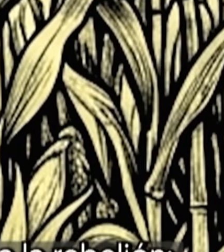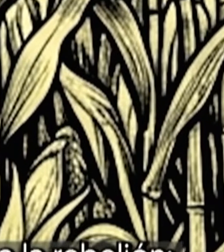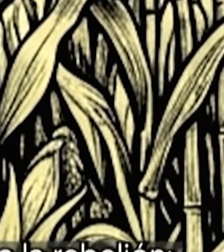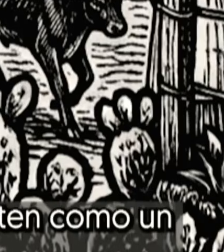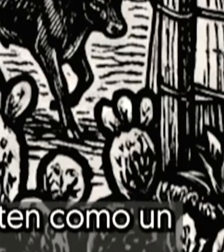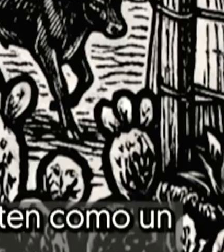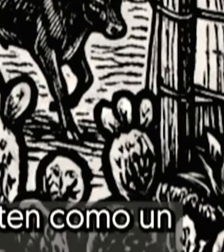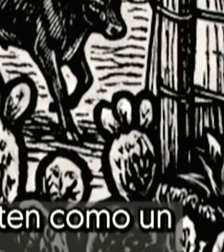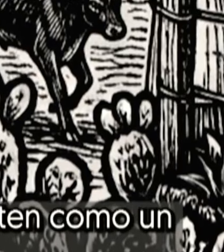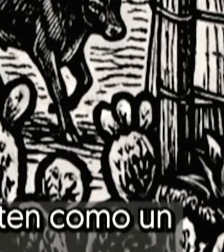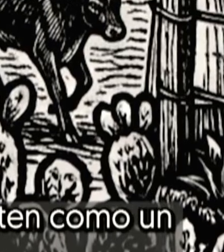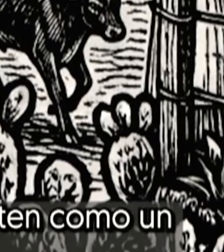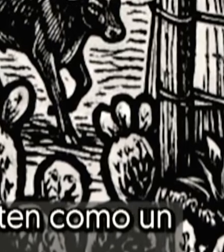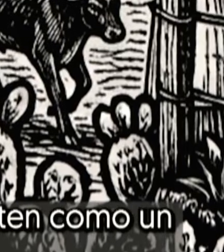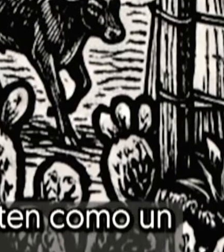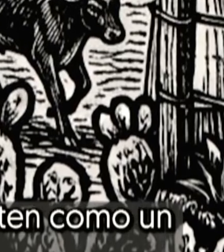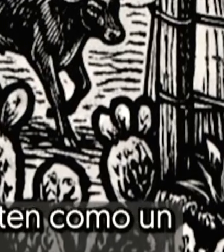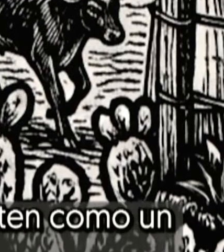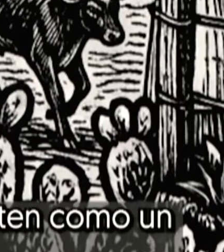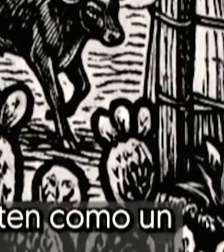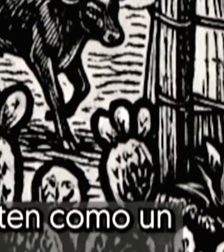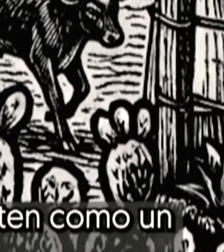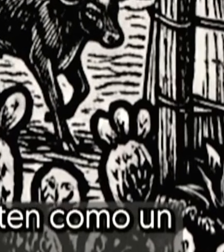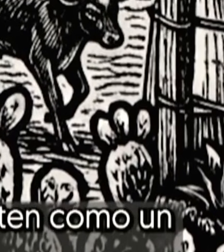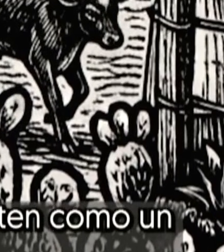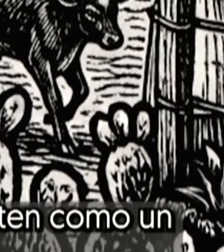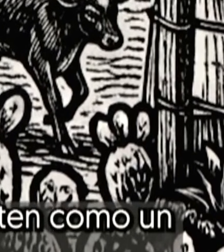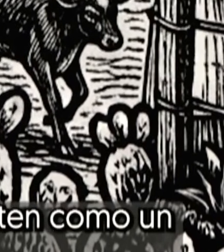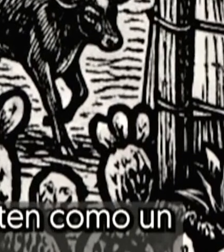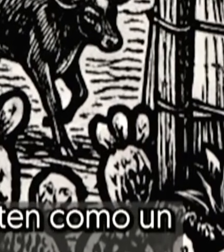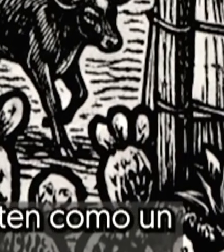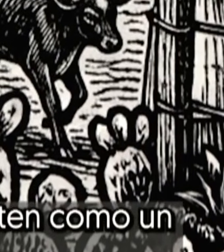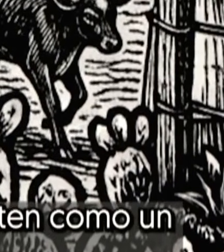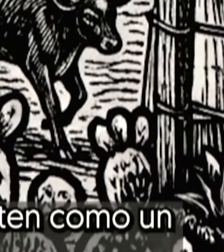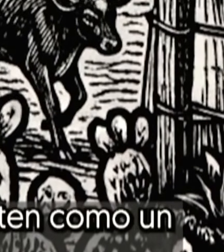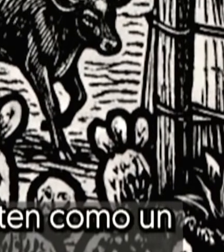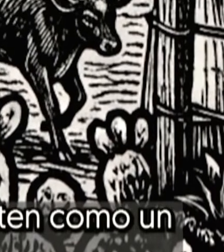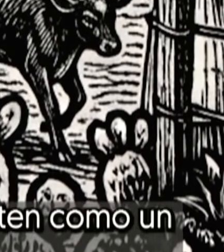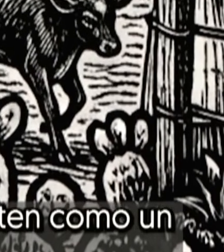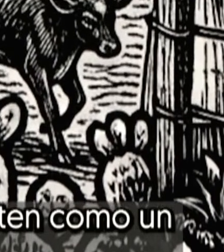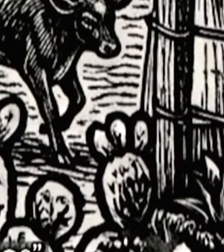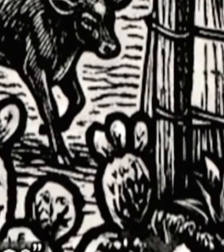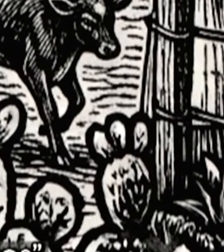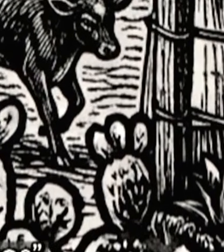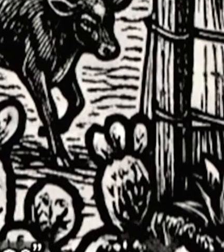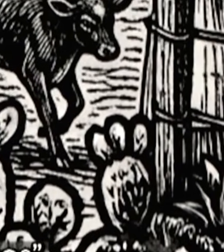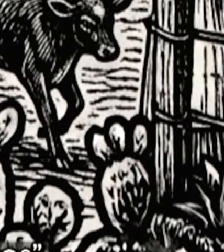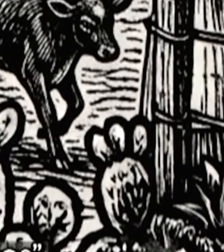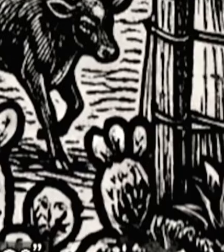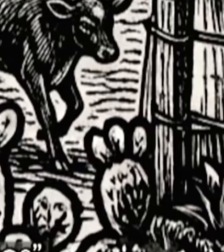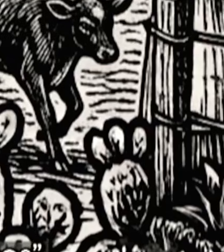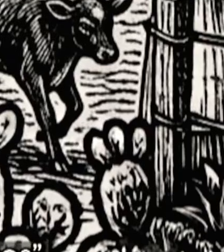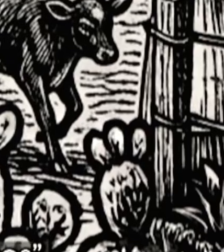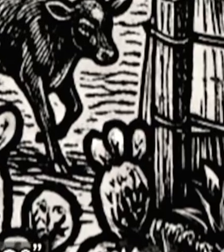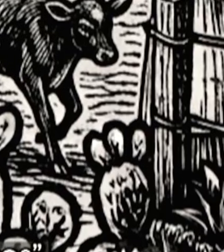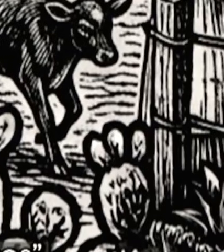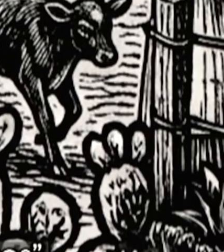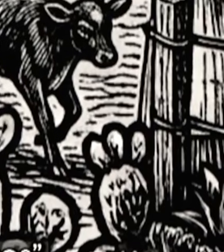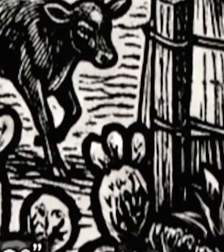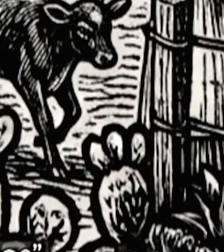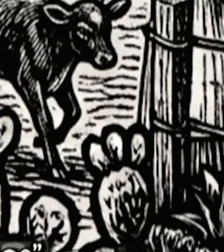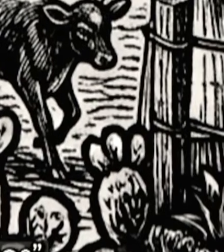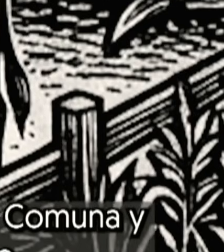rebelión. Ha llegado el día en que los esclavos se levanten como un solo hombre reclamando sus derechos pisoteados por